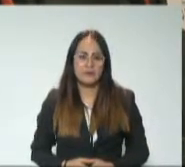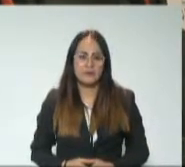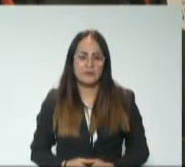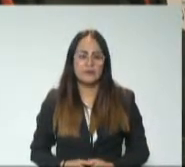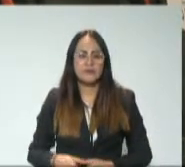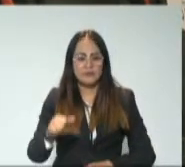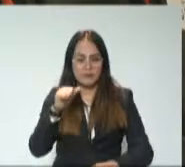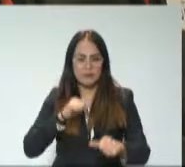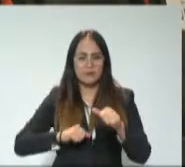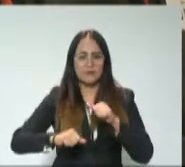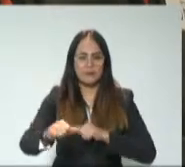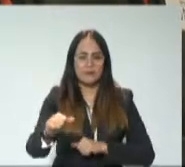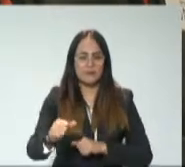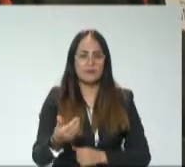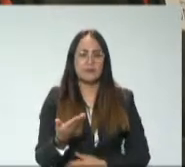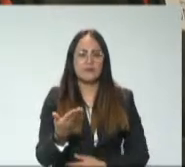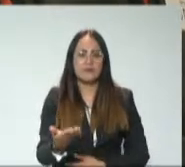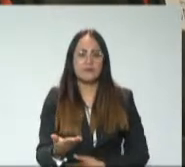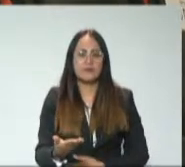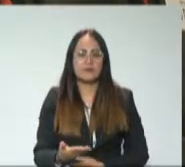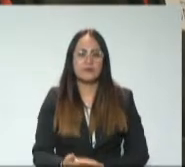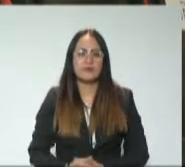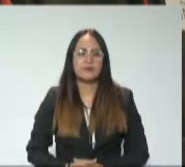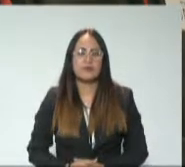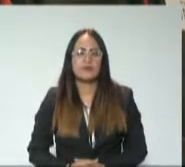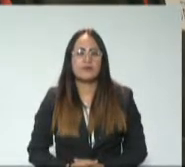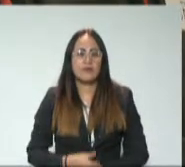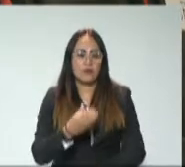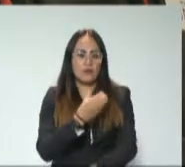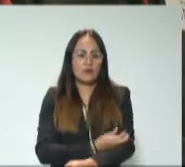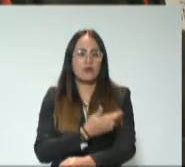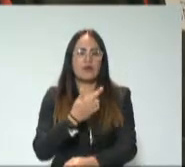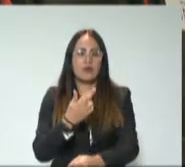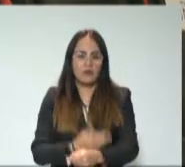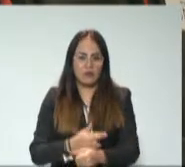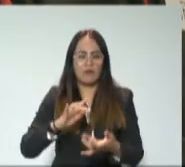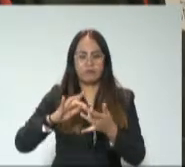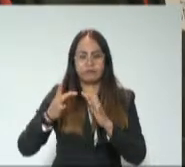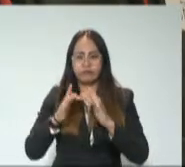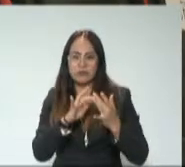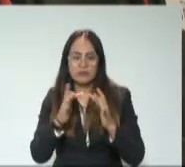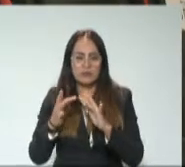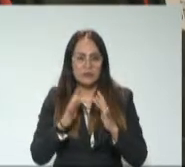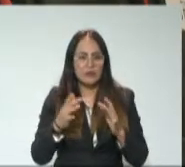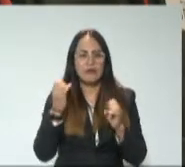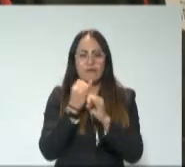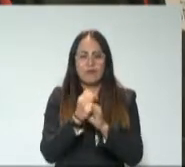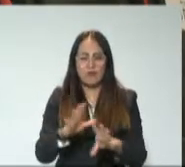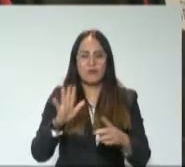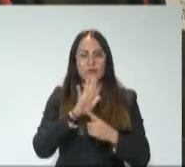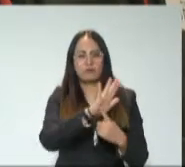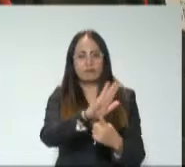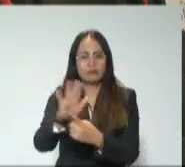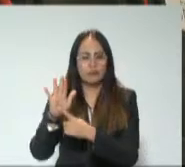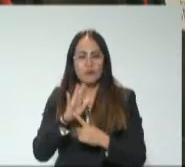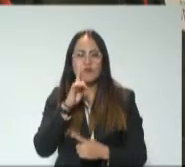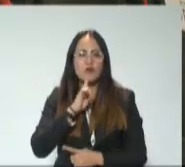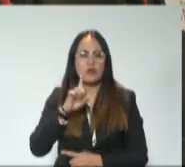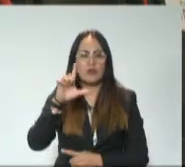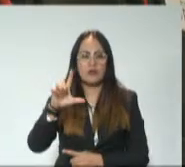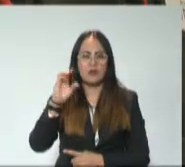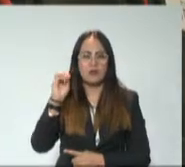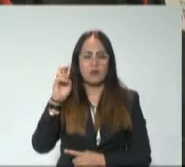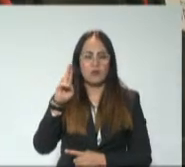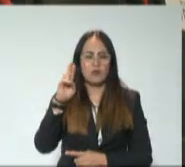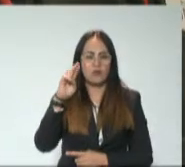cedemos el uso de la palabra a la coordinadora de la red por la rendición de cuentas Lourdes Morales